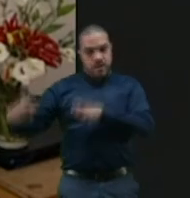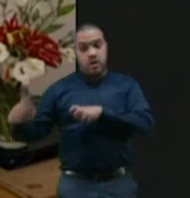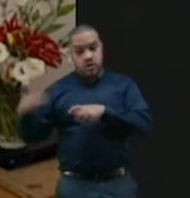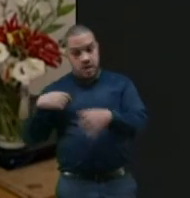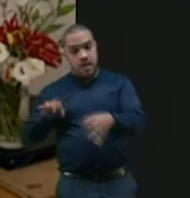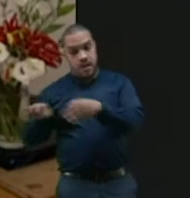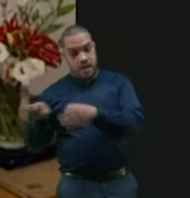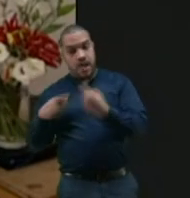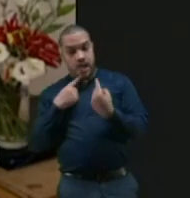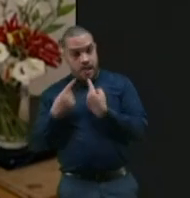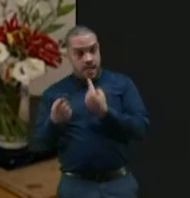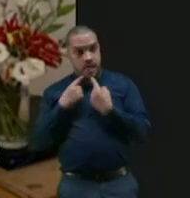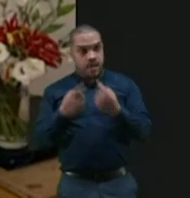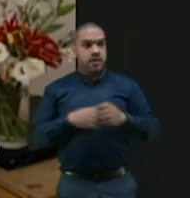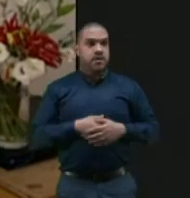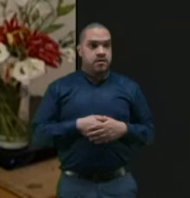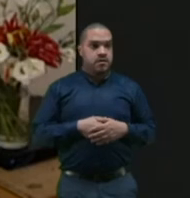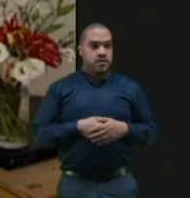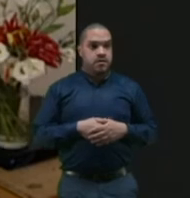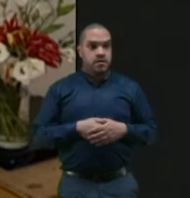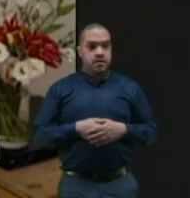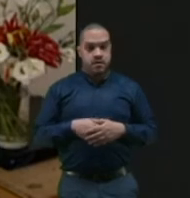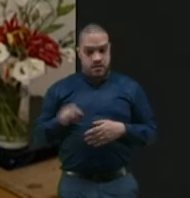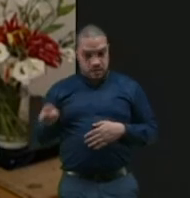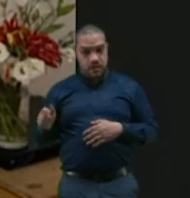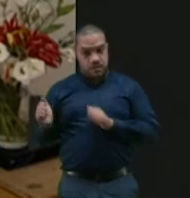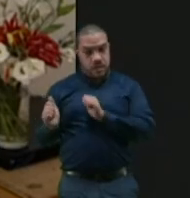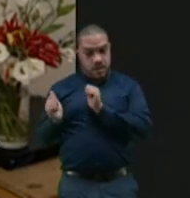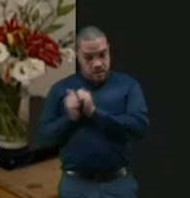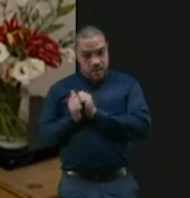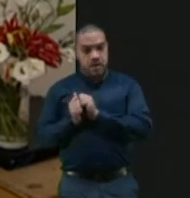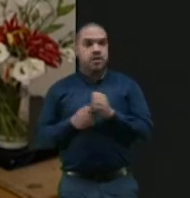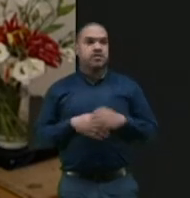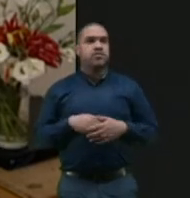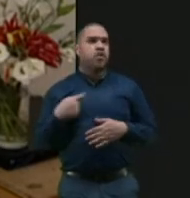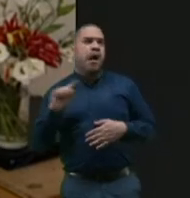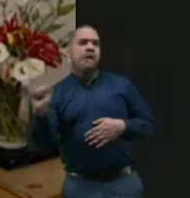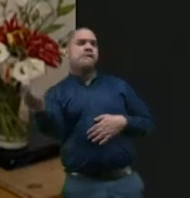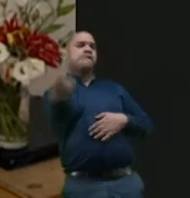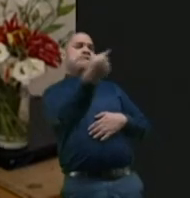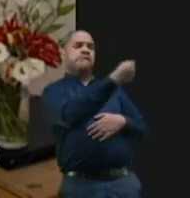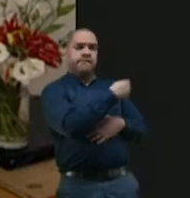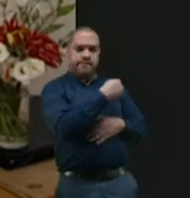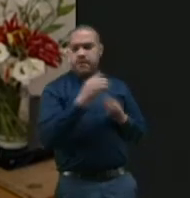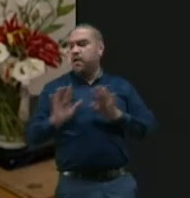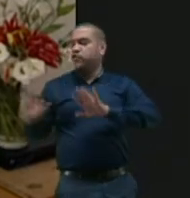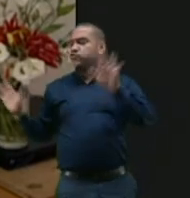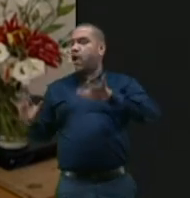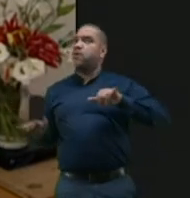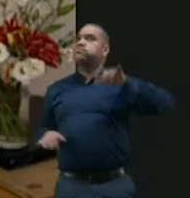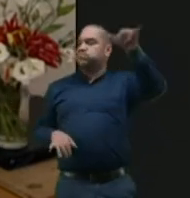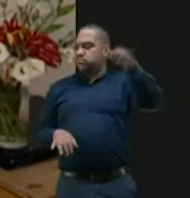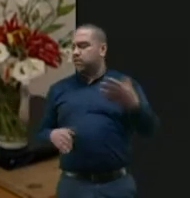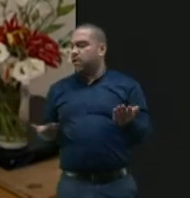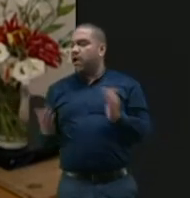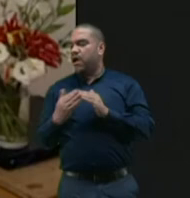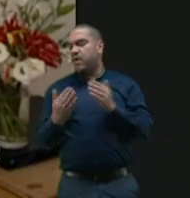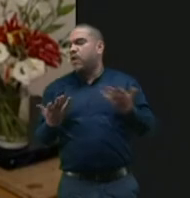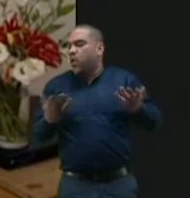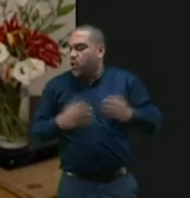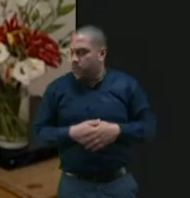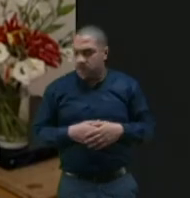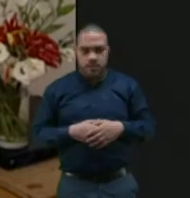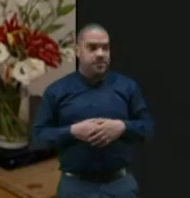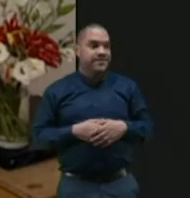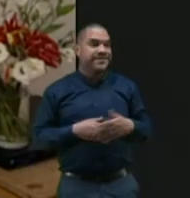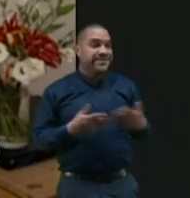Y me dijo, ¿cómo puedo volver a casa? Entonces, perdimos la orientación, pero no la lógica.